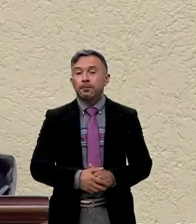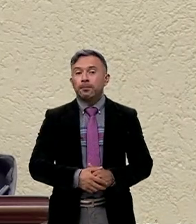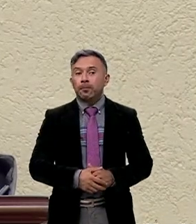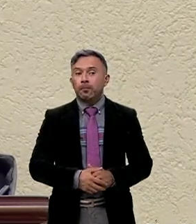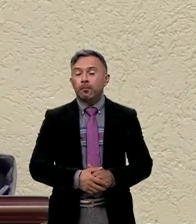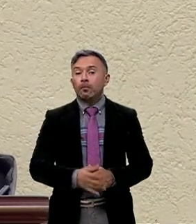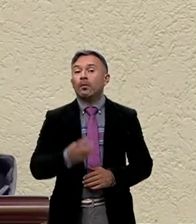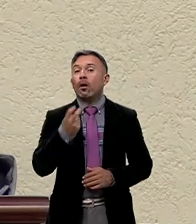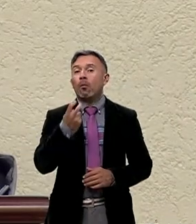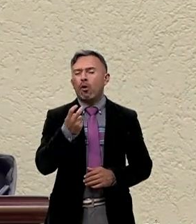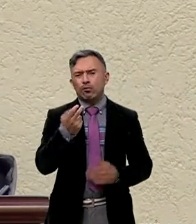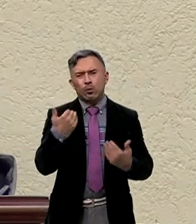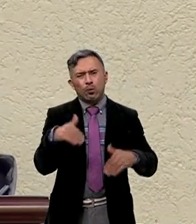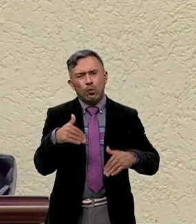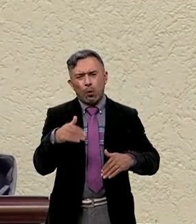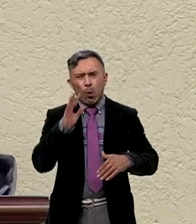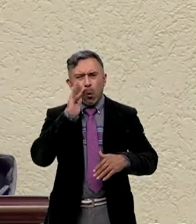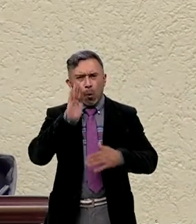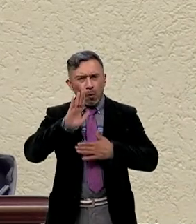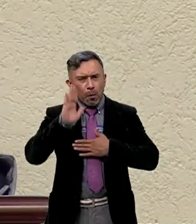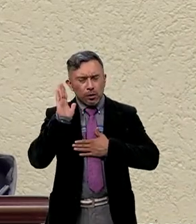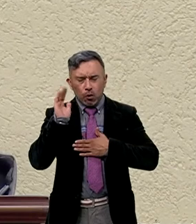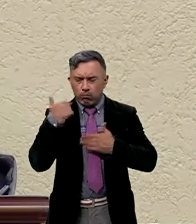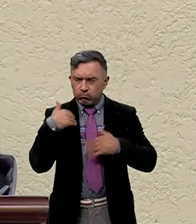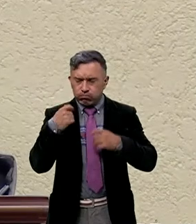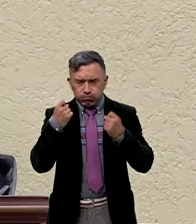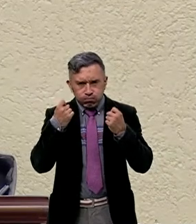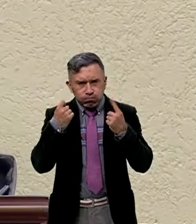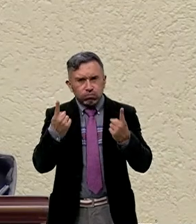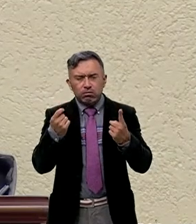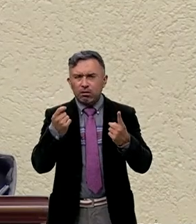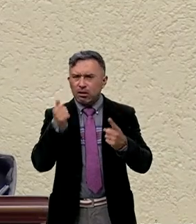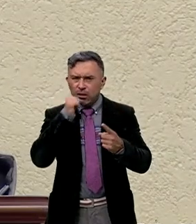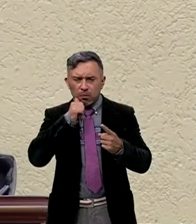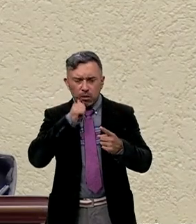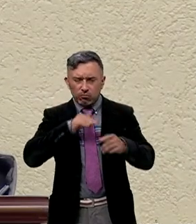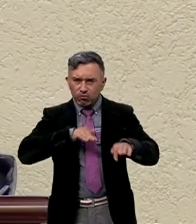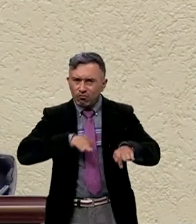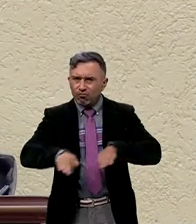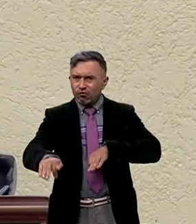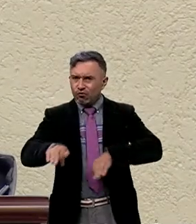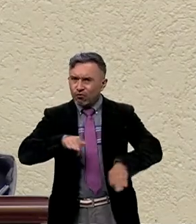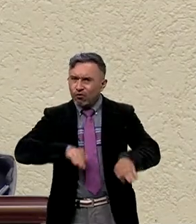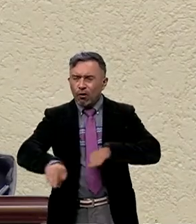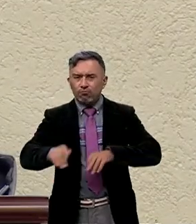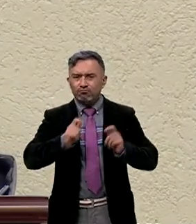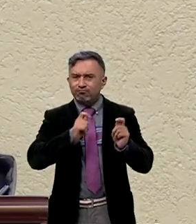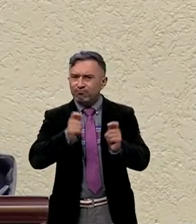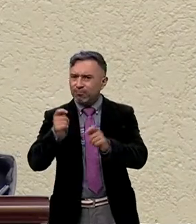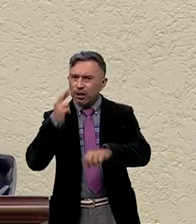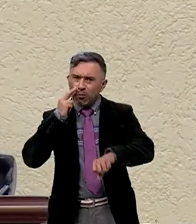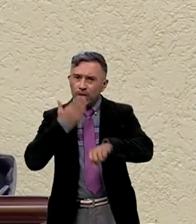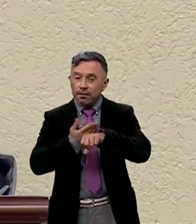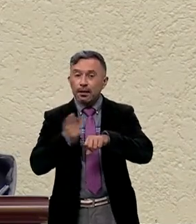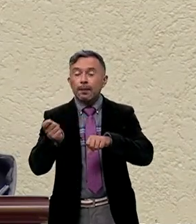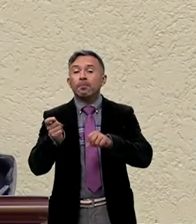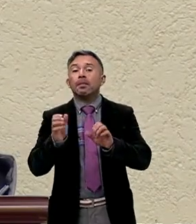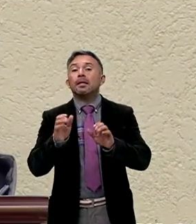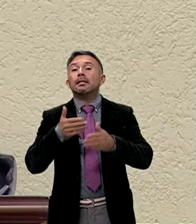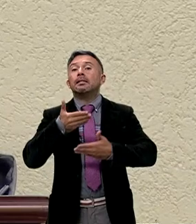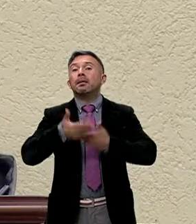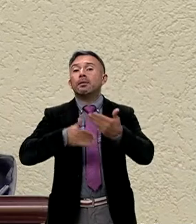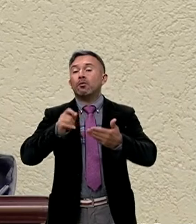incansable compromiso y por la capacidad técnica que demuestran en cada tarea que el servicio profesional y el personal administrativo